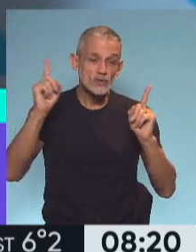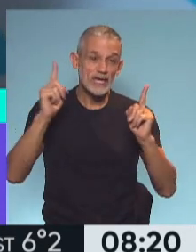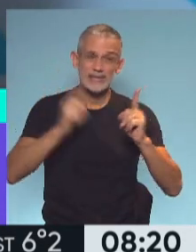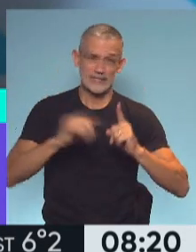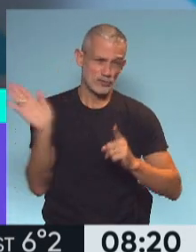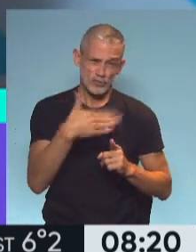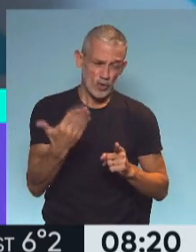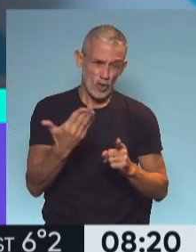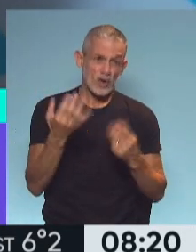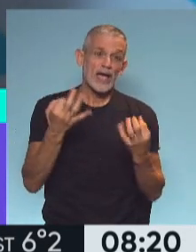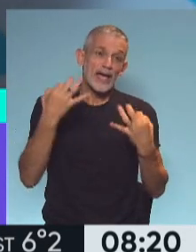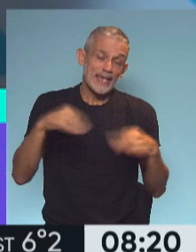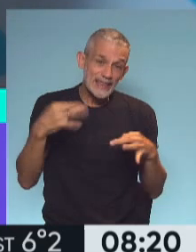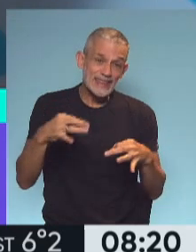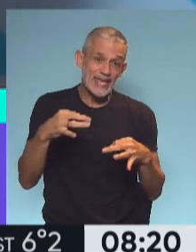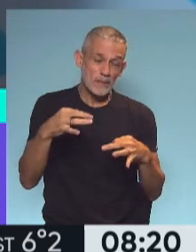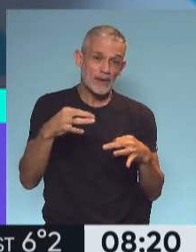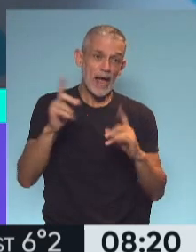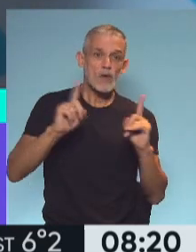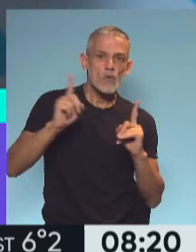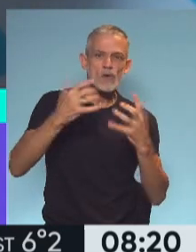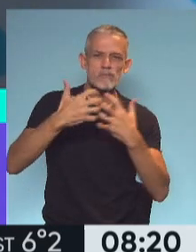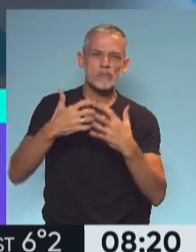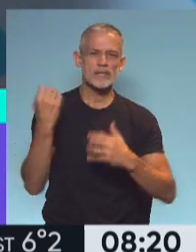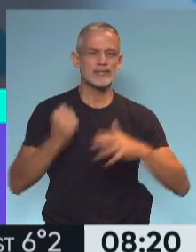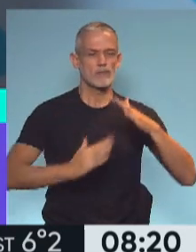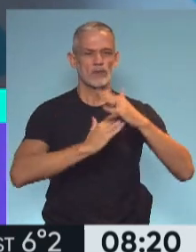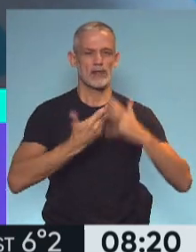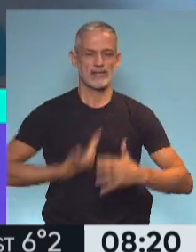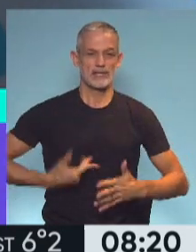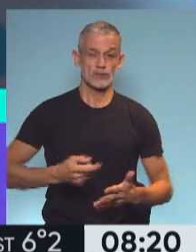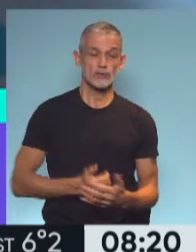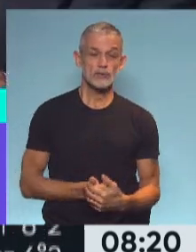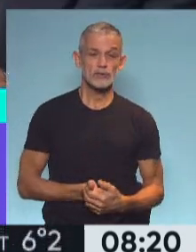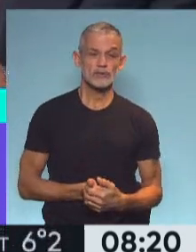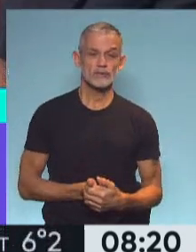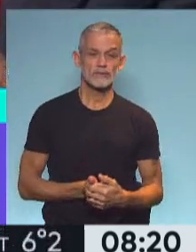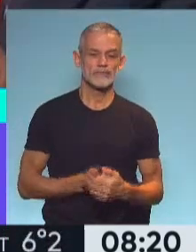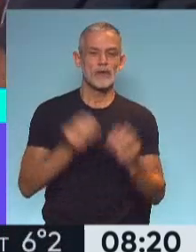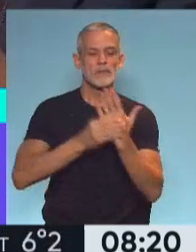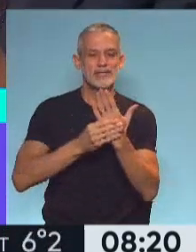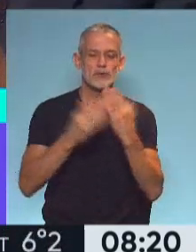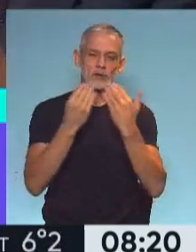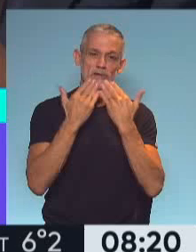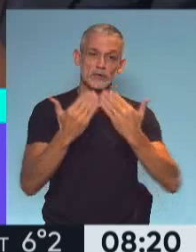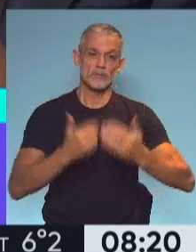los que intervengan y tengan algún funcionamiento esencial en el Estado. Ministro Soria, muchísimas gracias